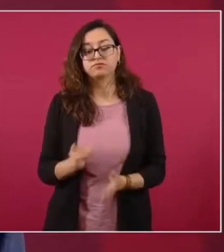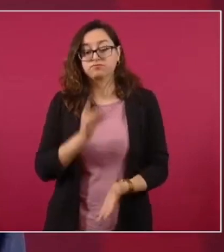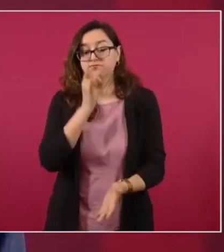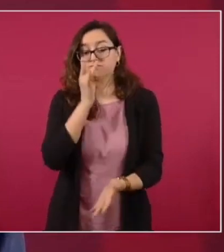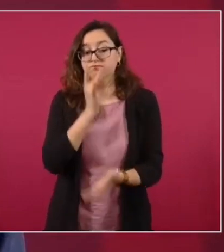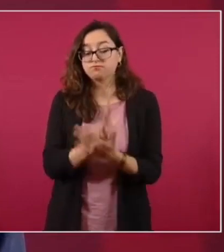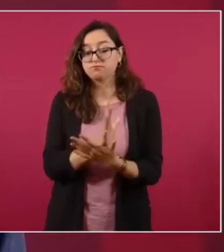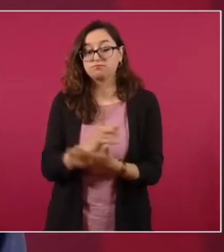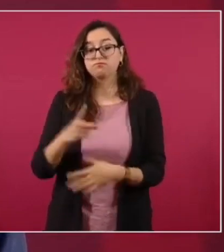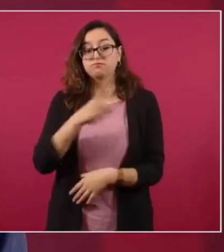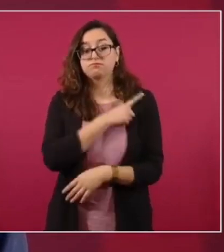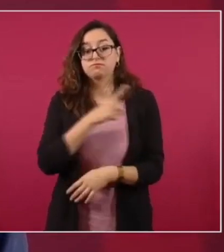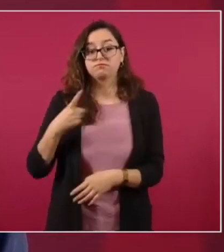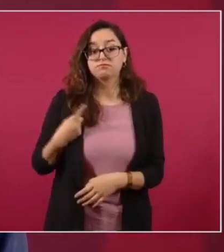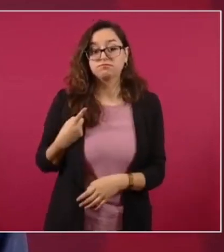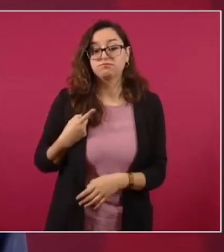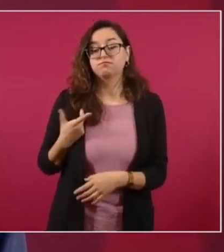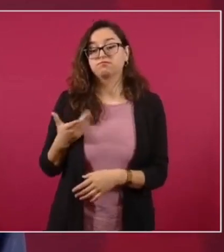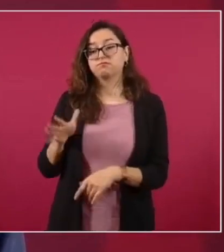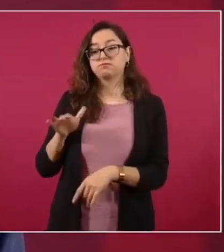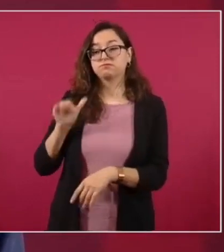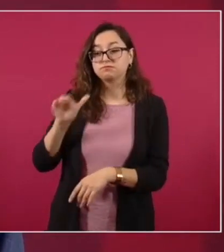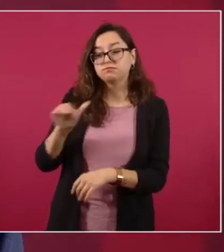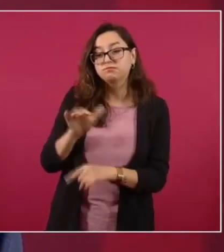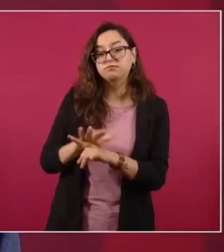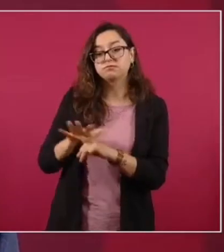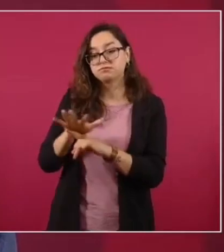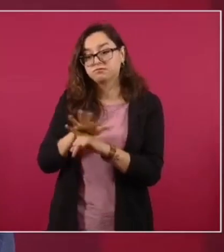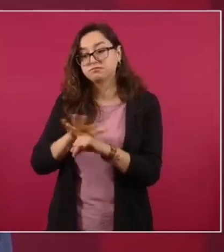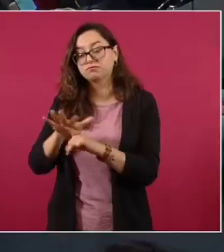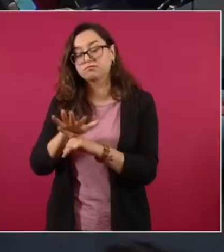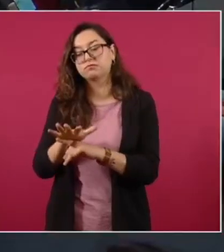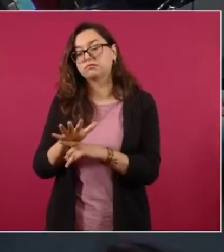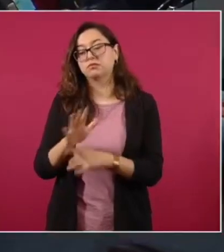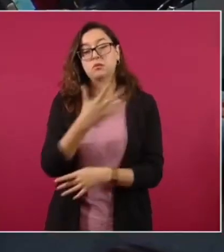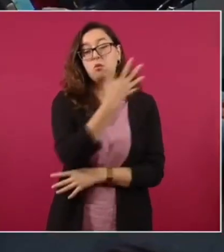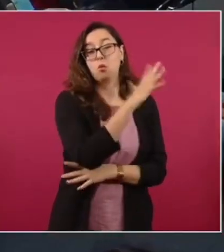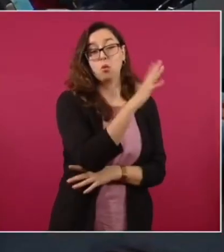convencerlos para que se cuiden los bosques